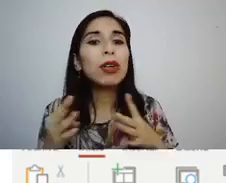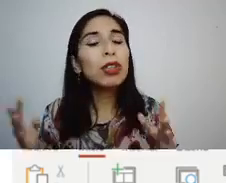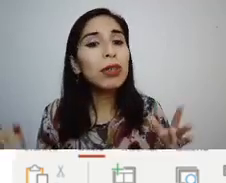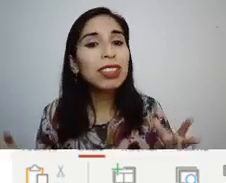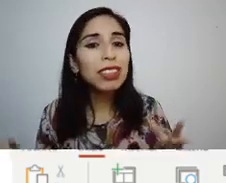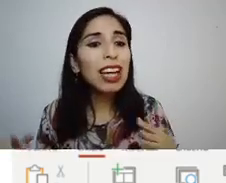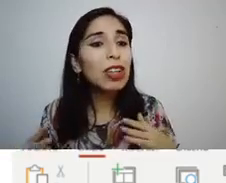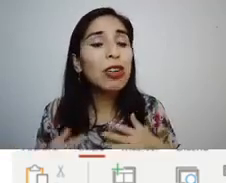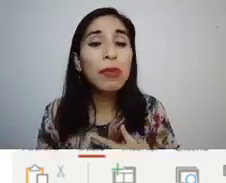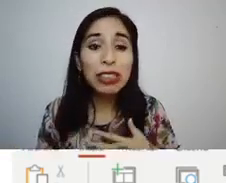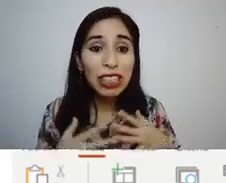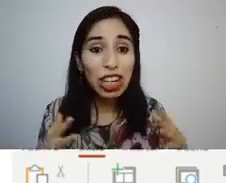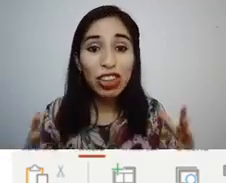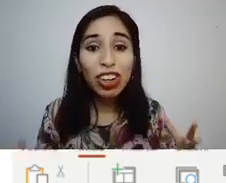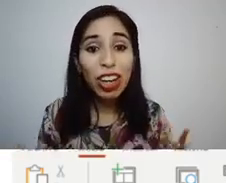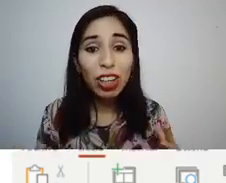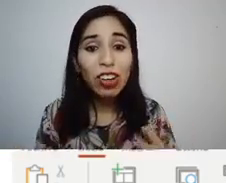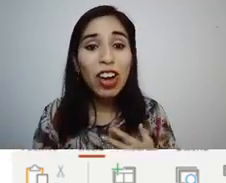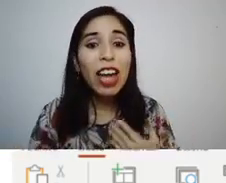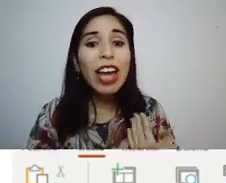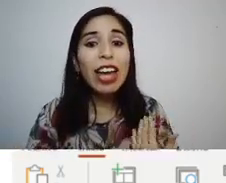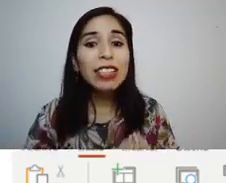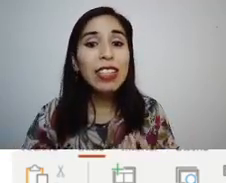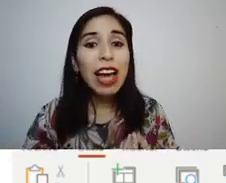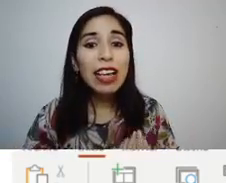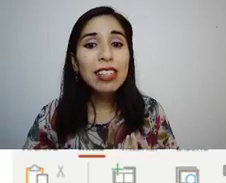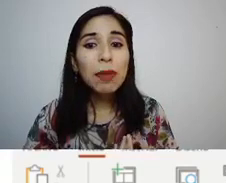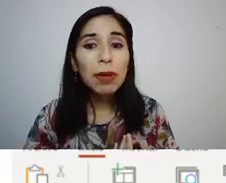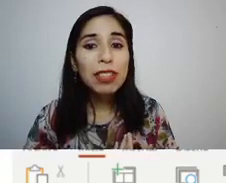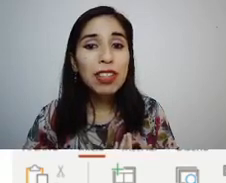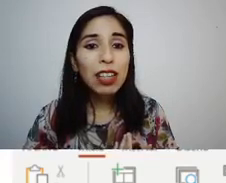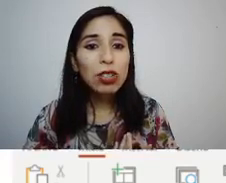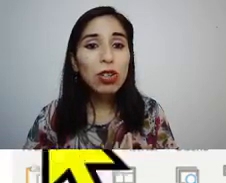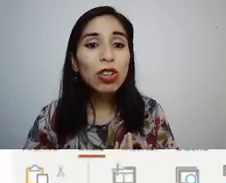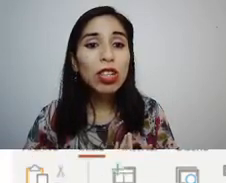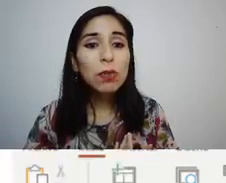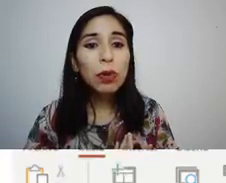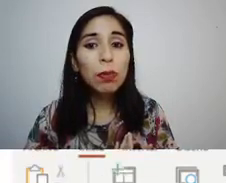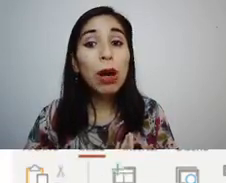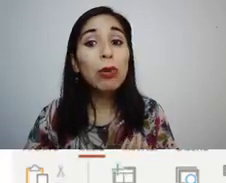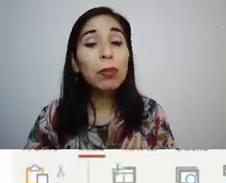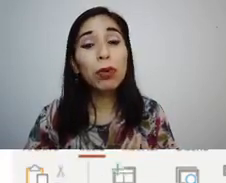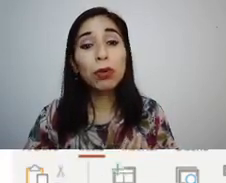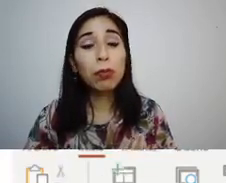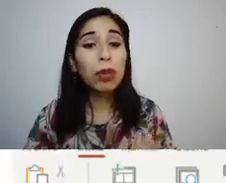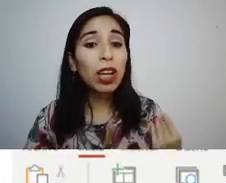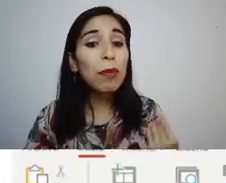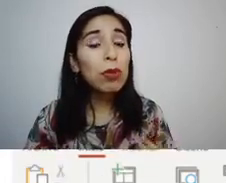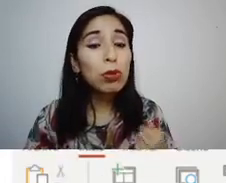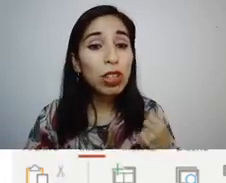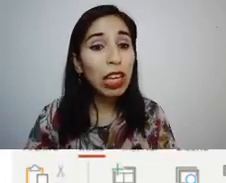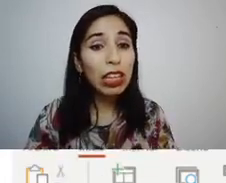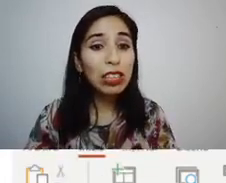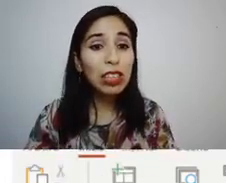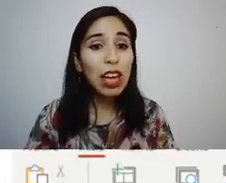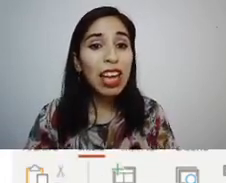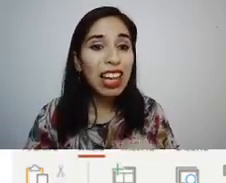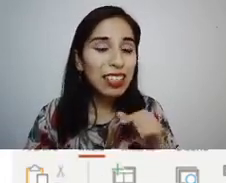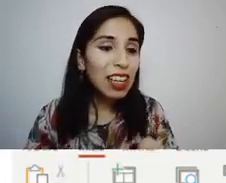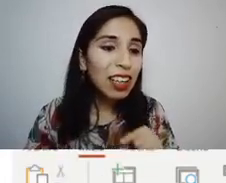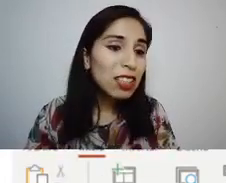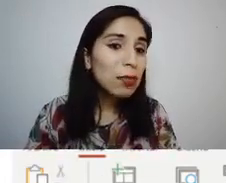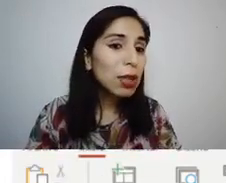nivel universitario como hasta en el colegio es hacer presentaciones por power point por ejemplo ustedes